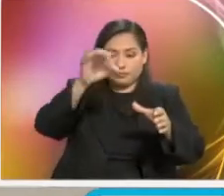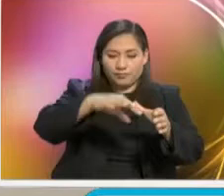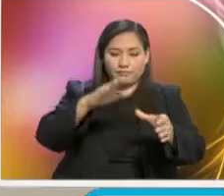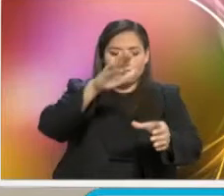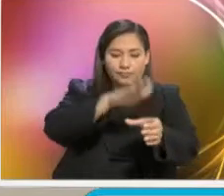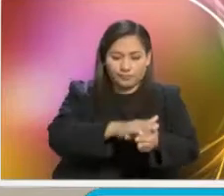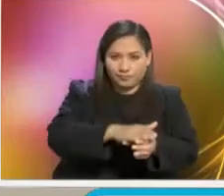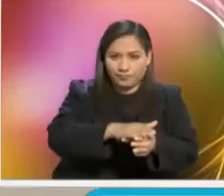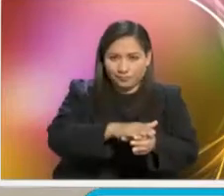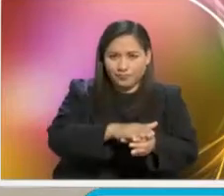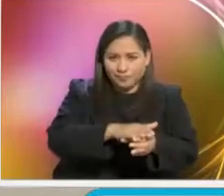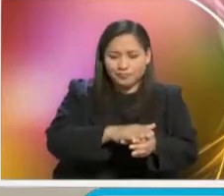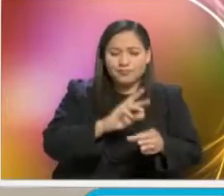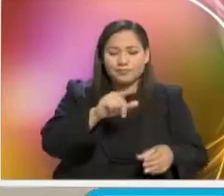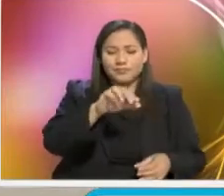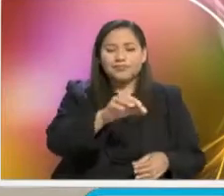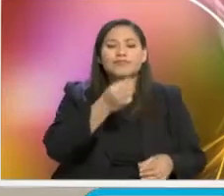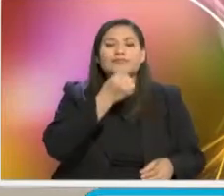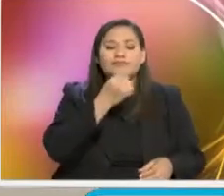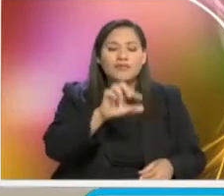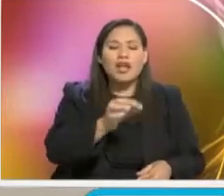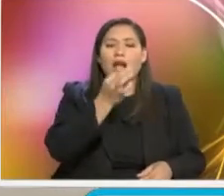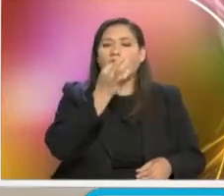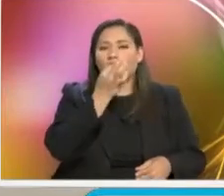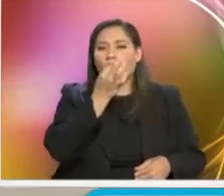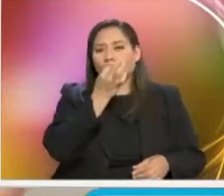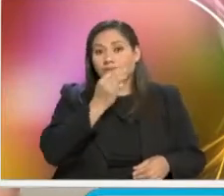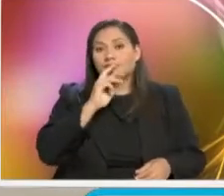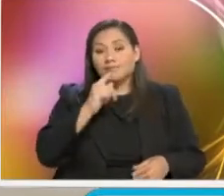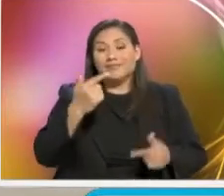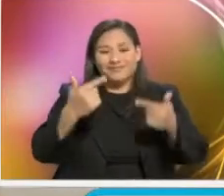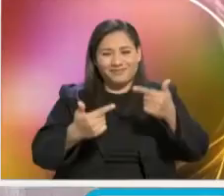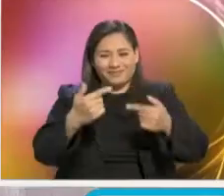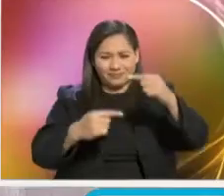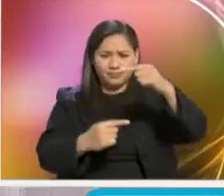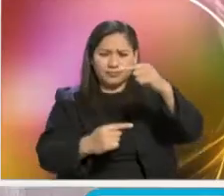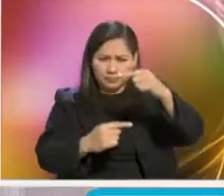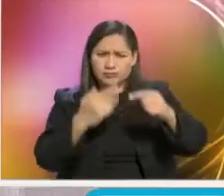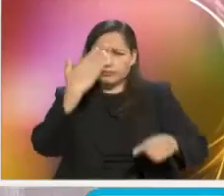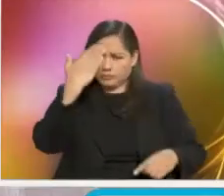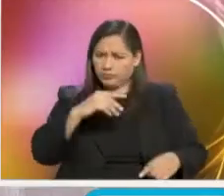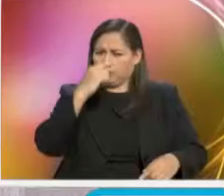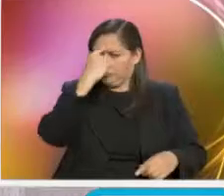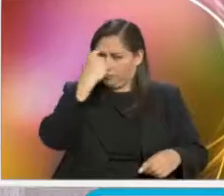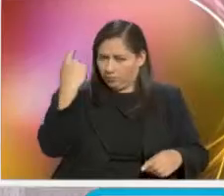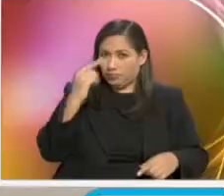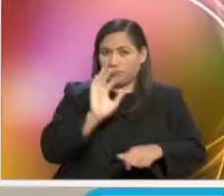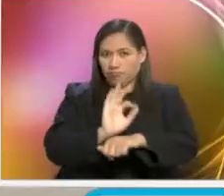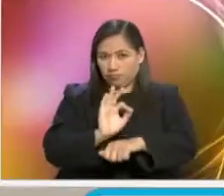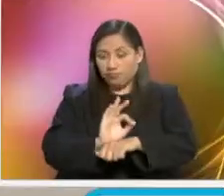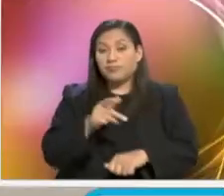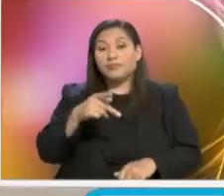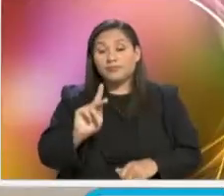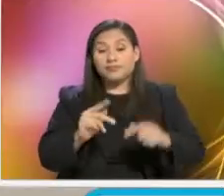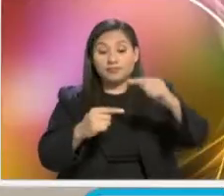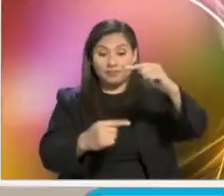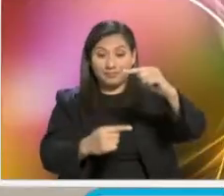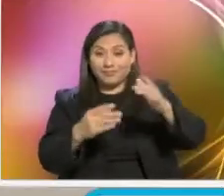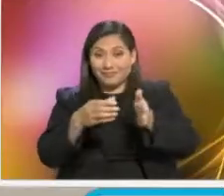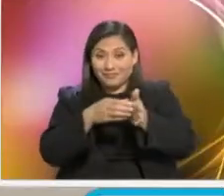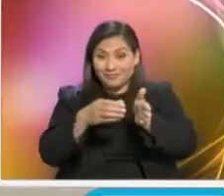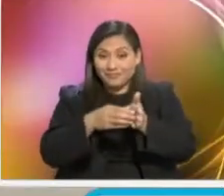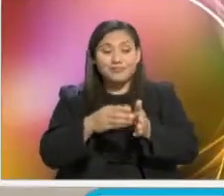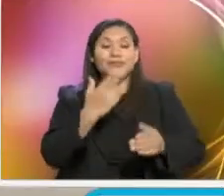dar la naranja como tal en gabazo. En el caso de las lechitas, yo sé que son muy prácticas, pero también hay lechitas en Tetra Pak que no